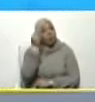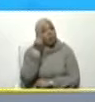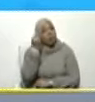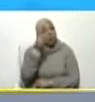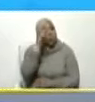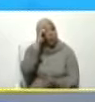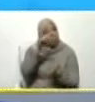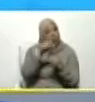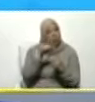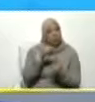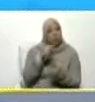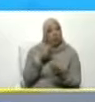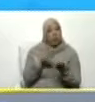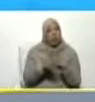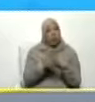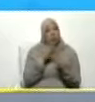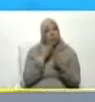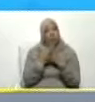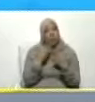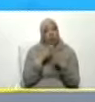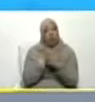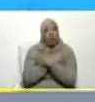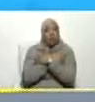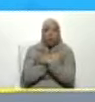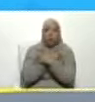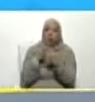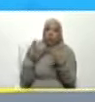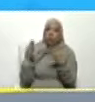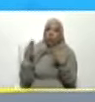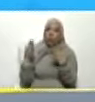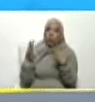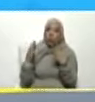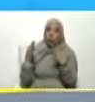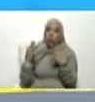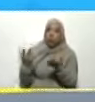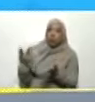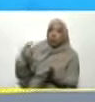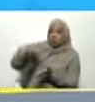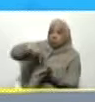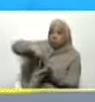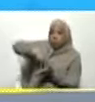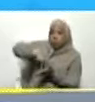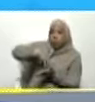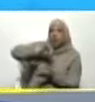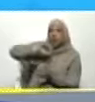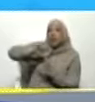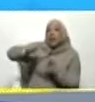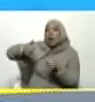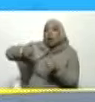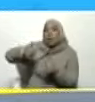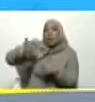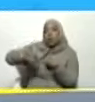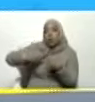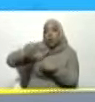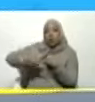camino. Yo quiero que le demos un aplauso muy especial y se pongan de pie. La generación precursora presente.